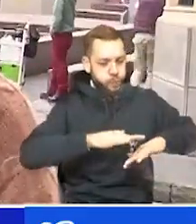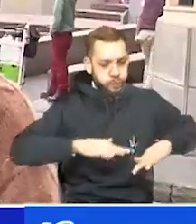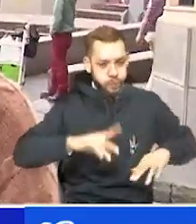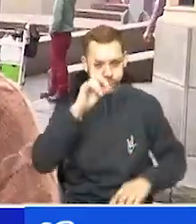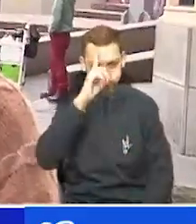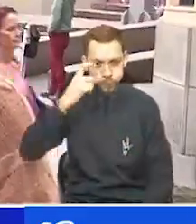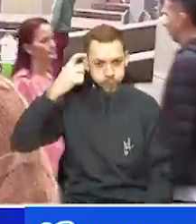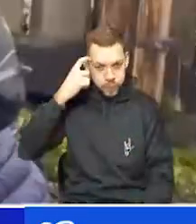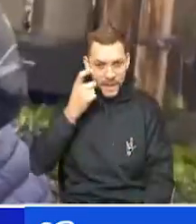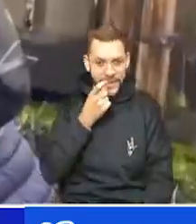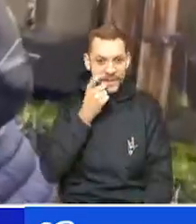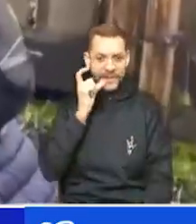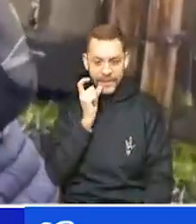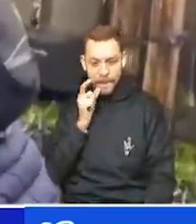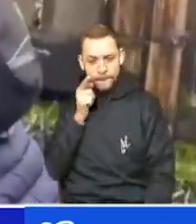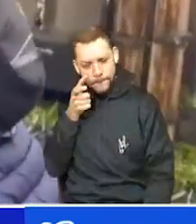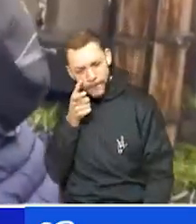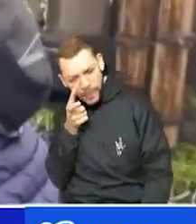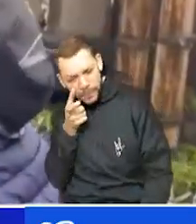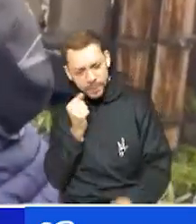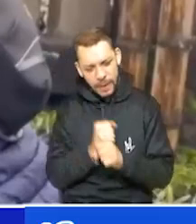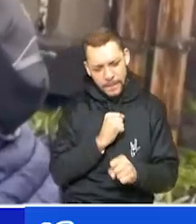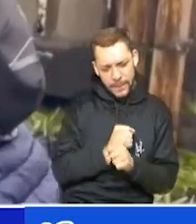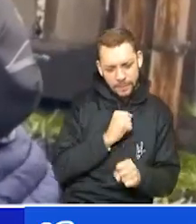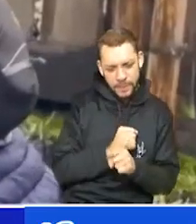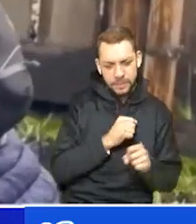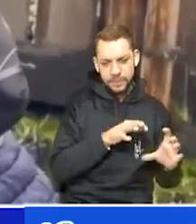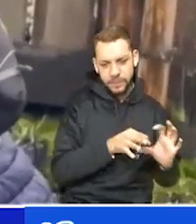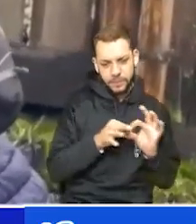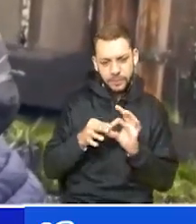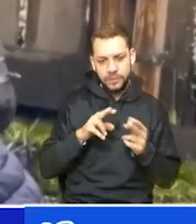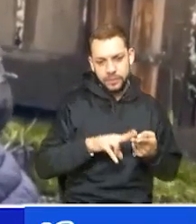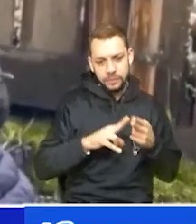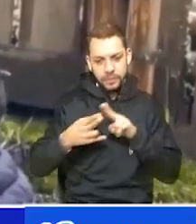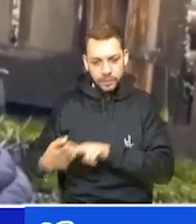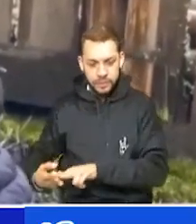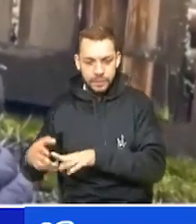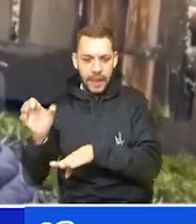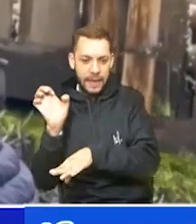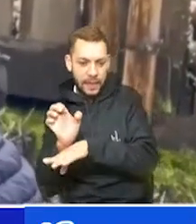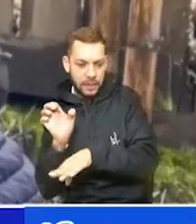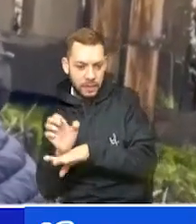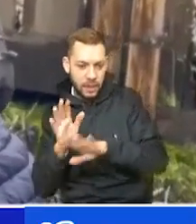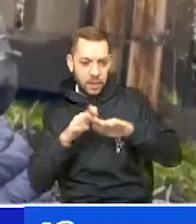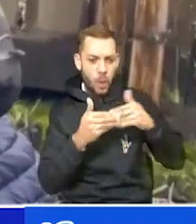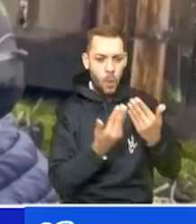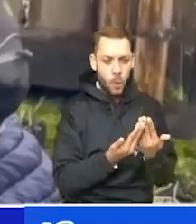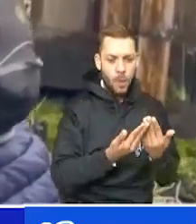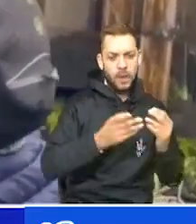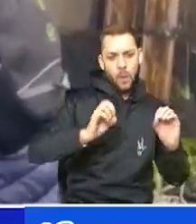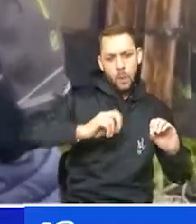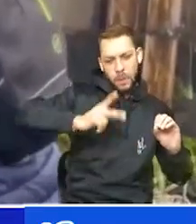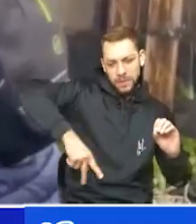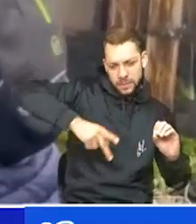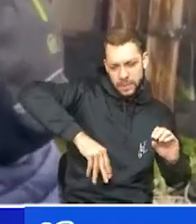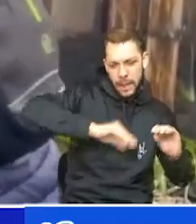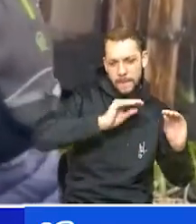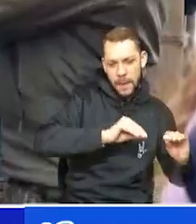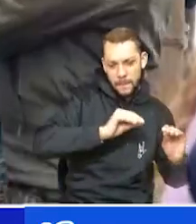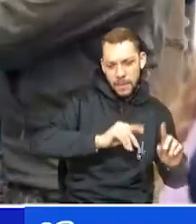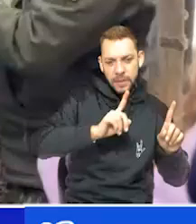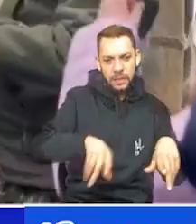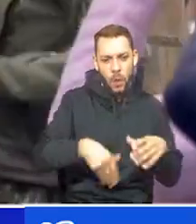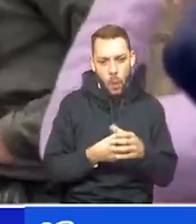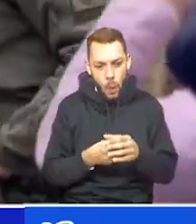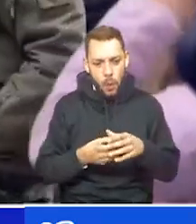gobernación ubicada en esta zona. Trabajamos de la mano con entidades educativas, organismos también de socorro que se